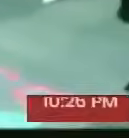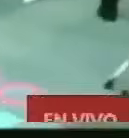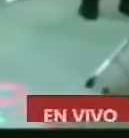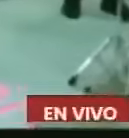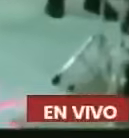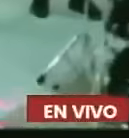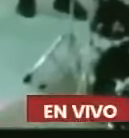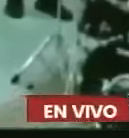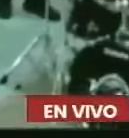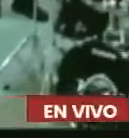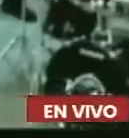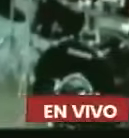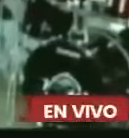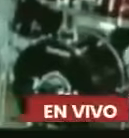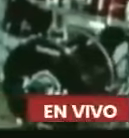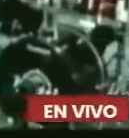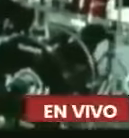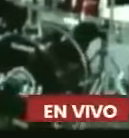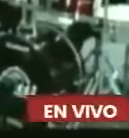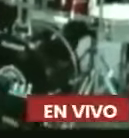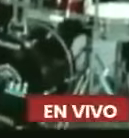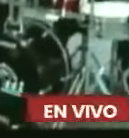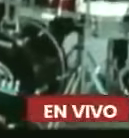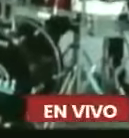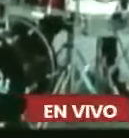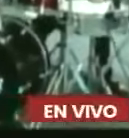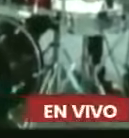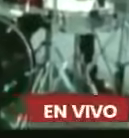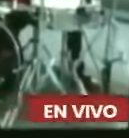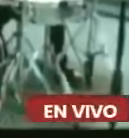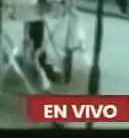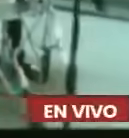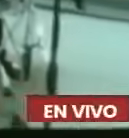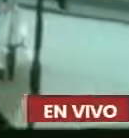de luchadores el suelo de libertadores.